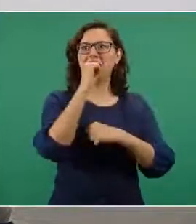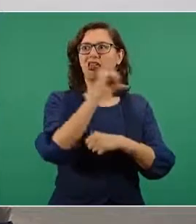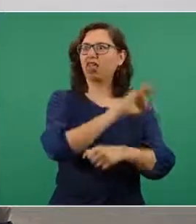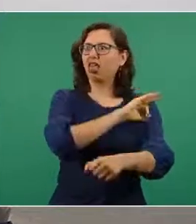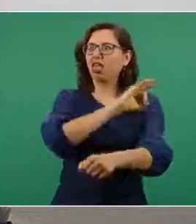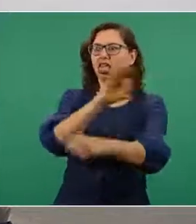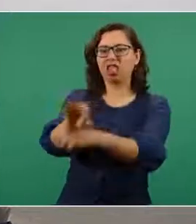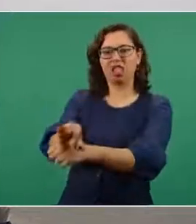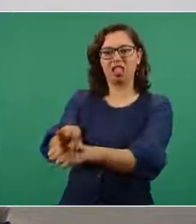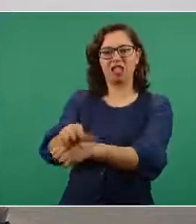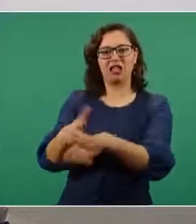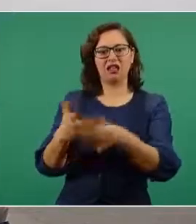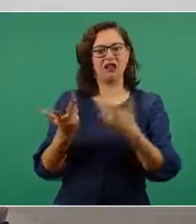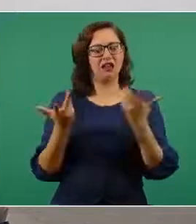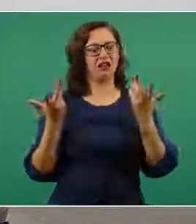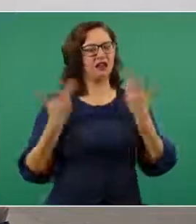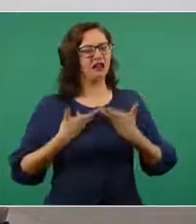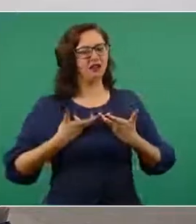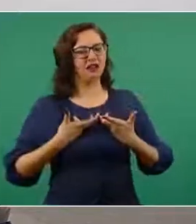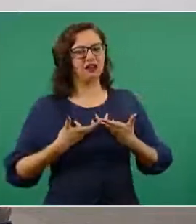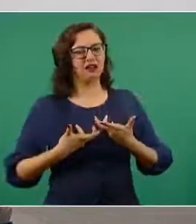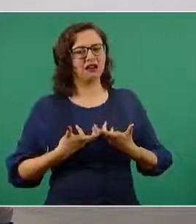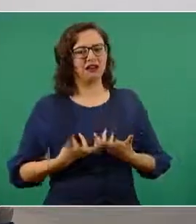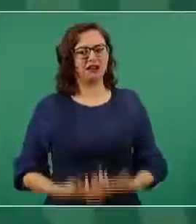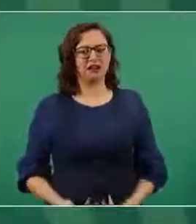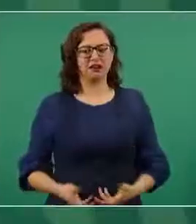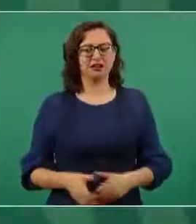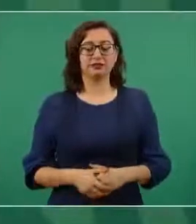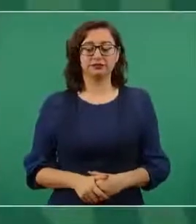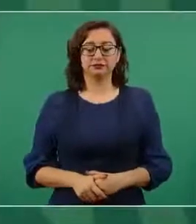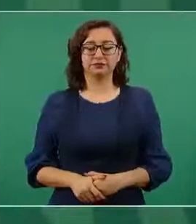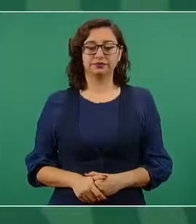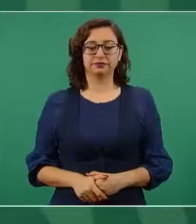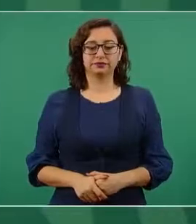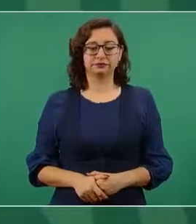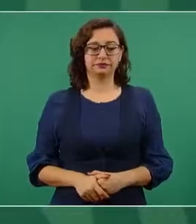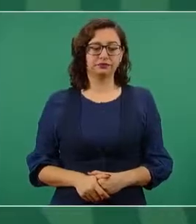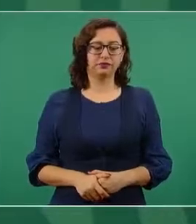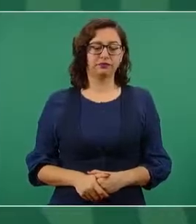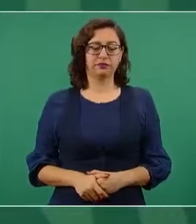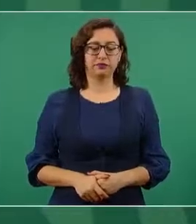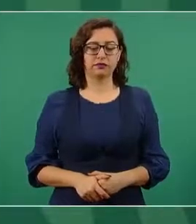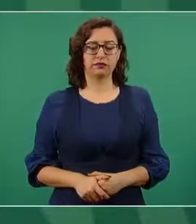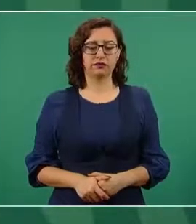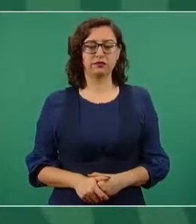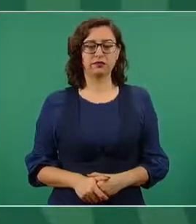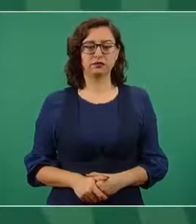poder. Sí, prácticamente. Pues es lo que hemos venido